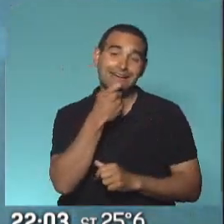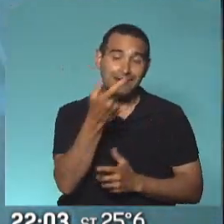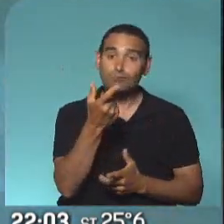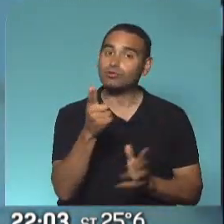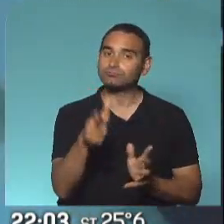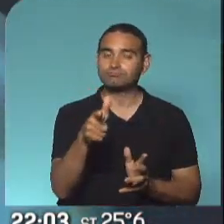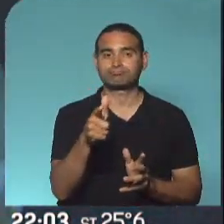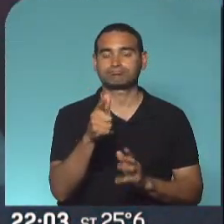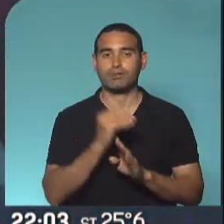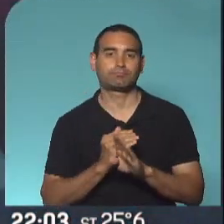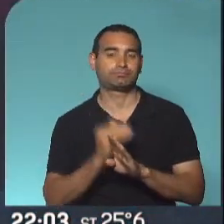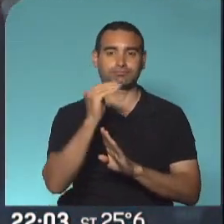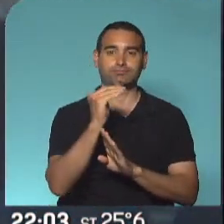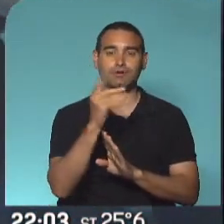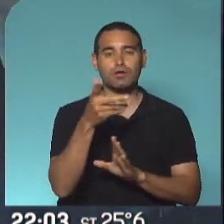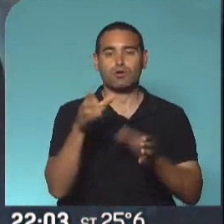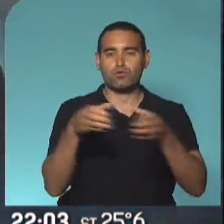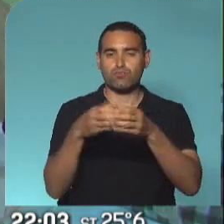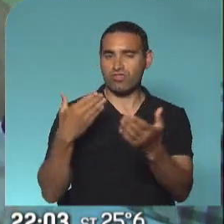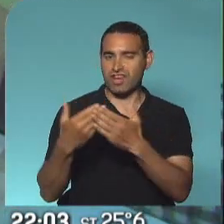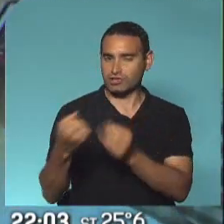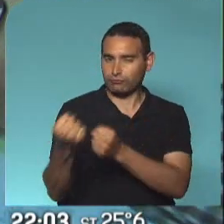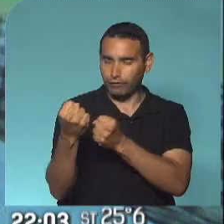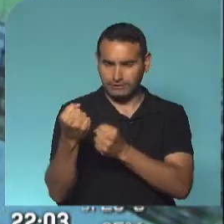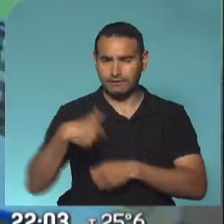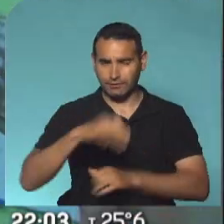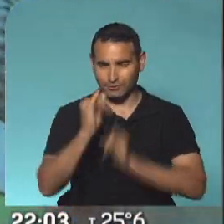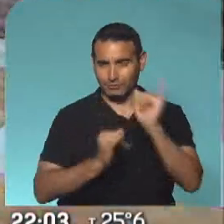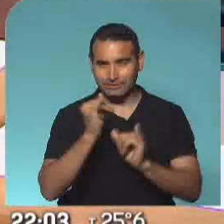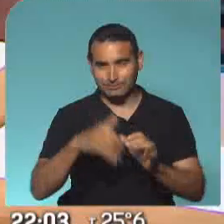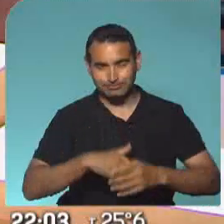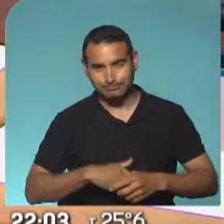ascenso meteórico de la ultraderecha. Aquí se lo contamos.